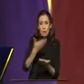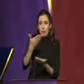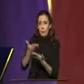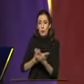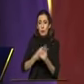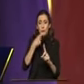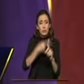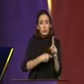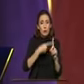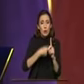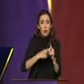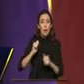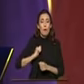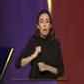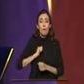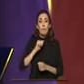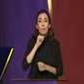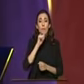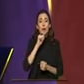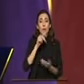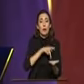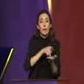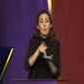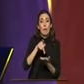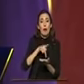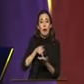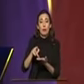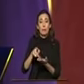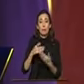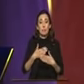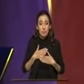semanales los saldos de lo que debíamos.